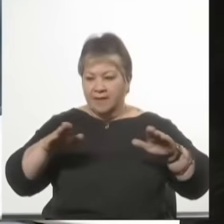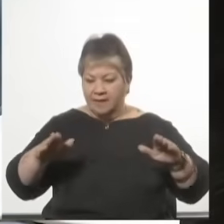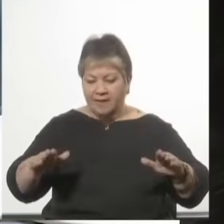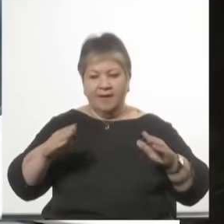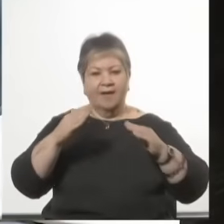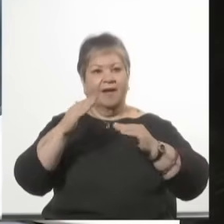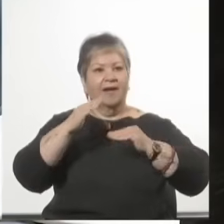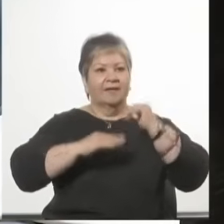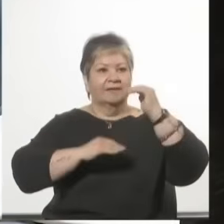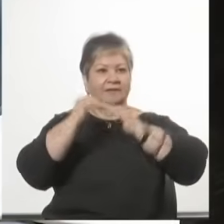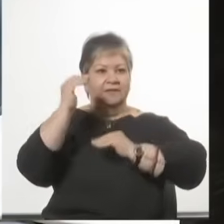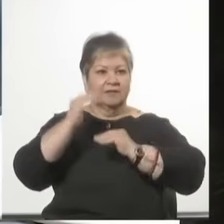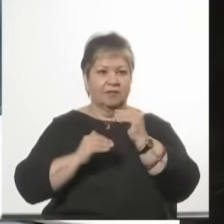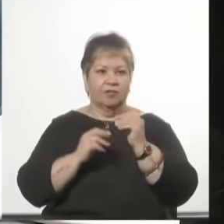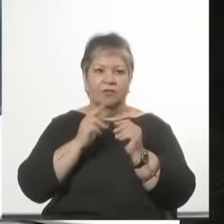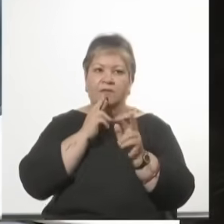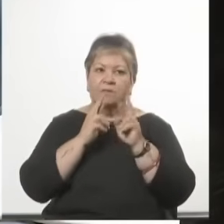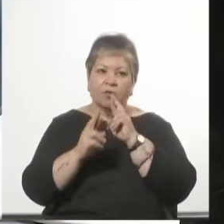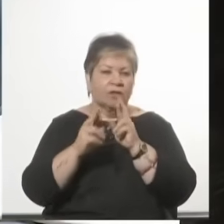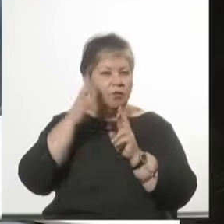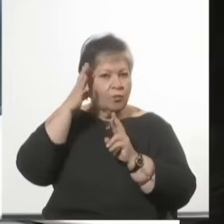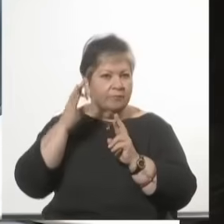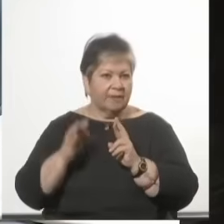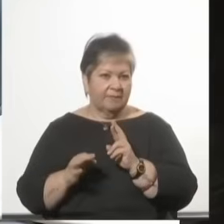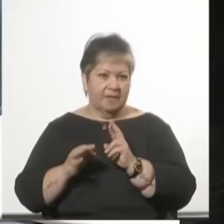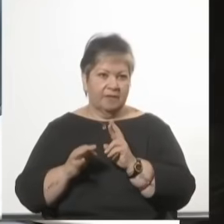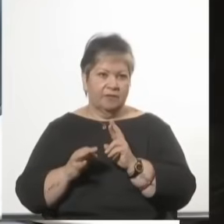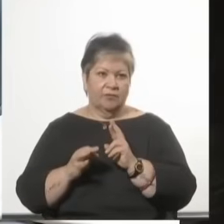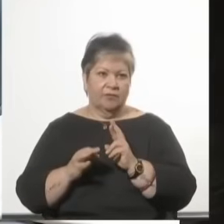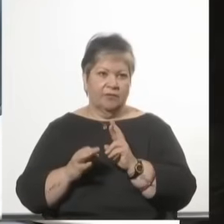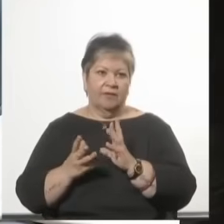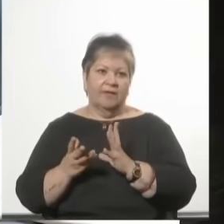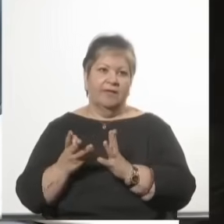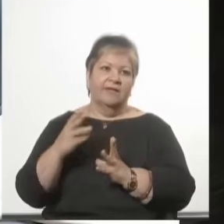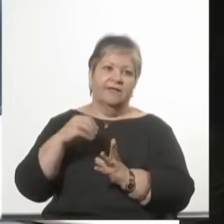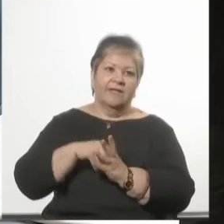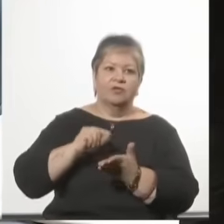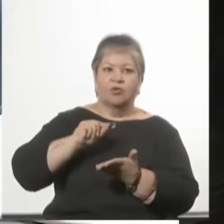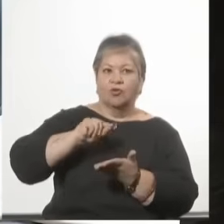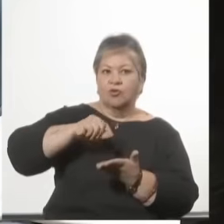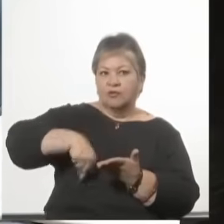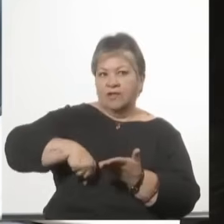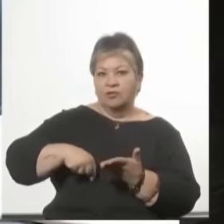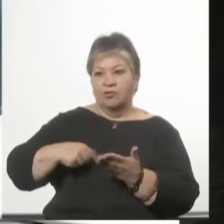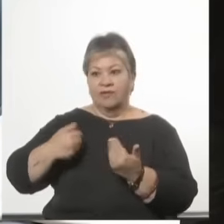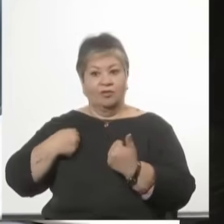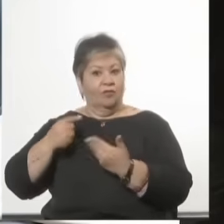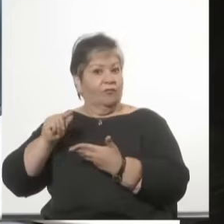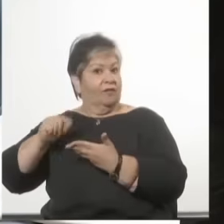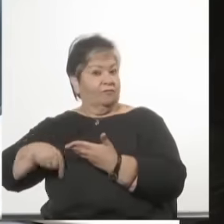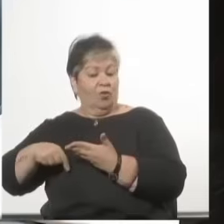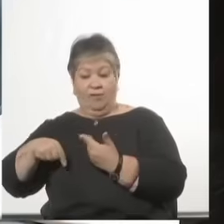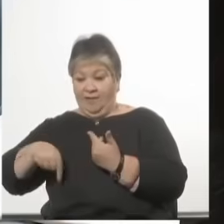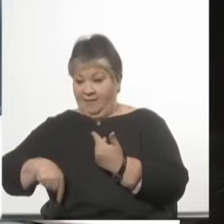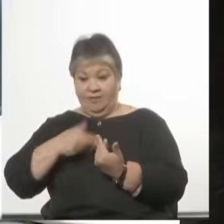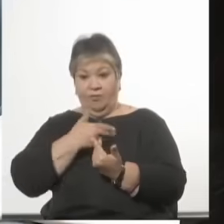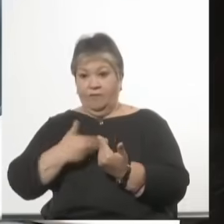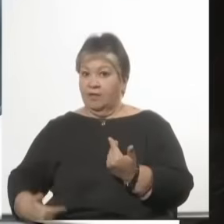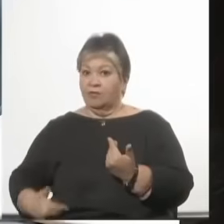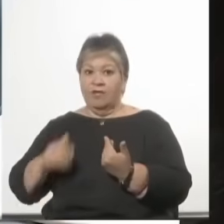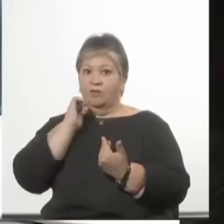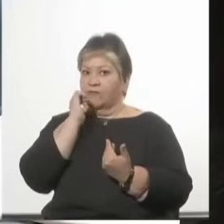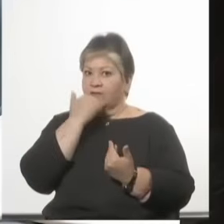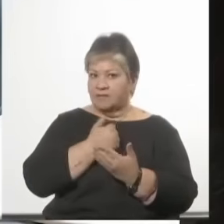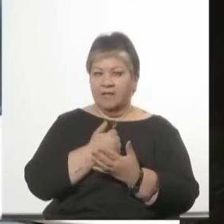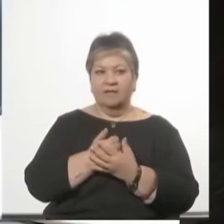Yo debo responder que los incumplimientos del astillero están dentro del marco de un contrato que no firmó esta administración y que es confidencial.